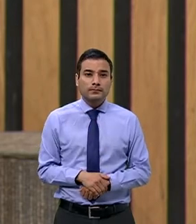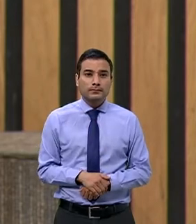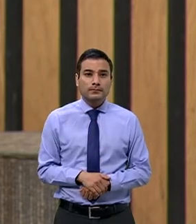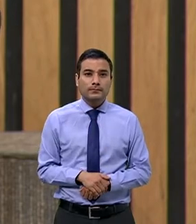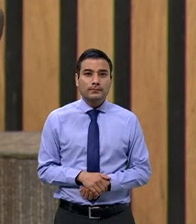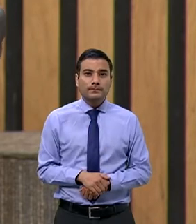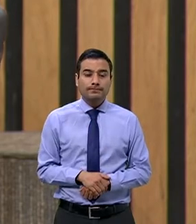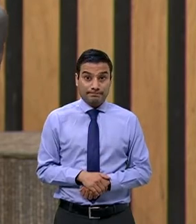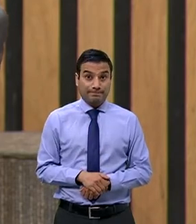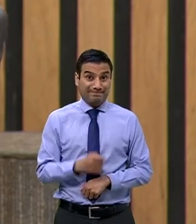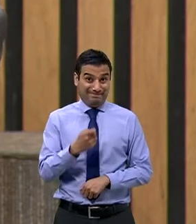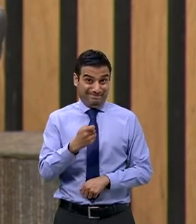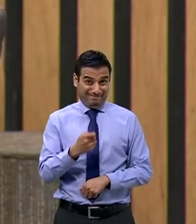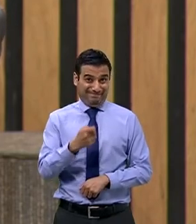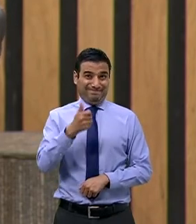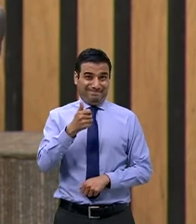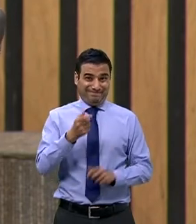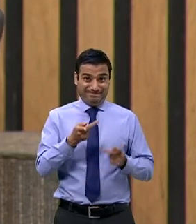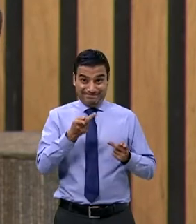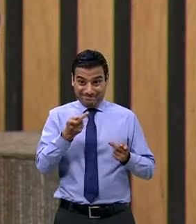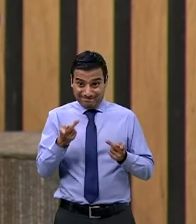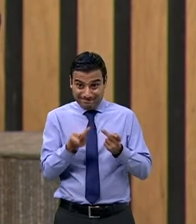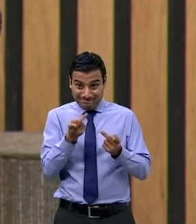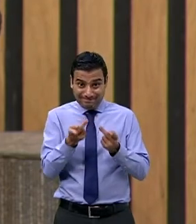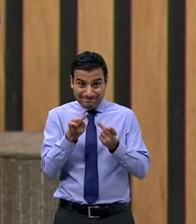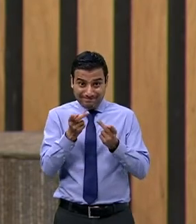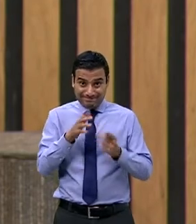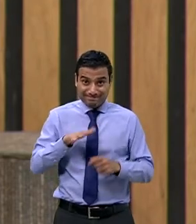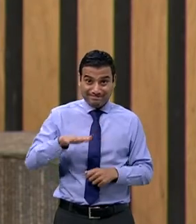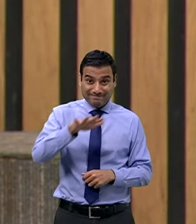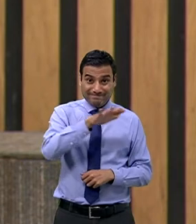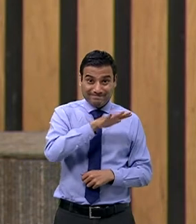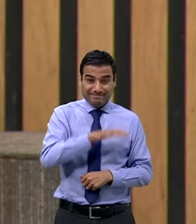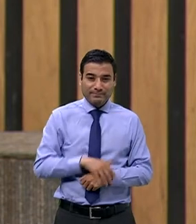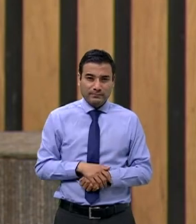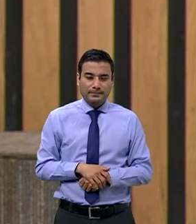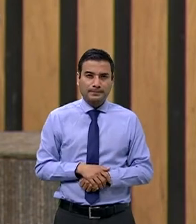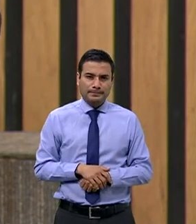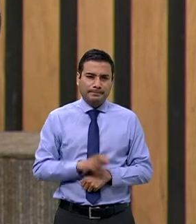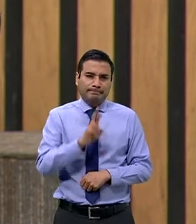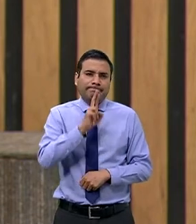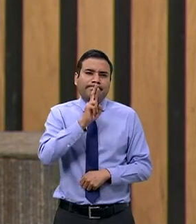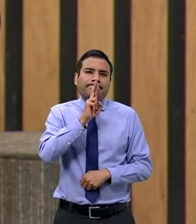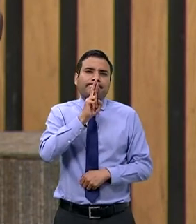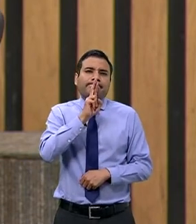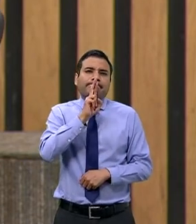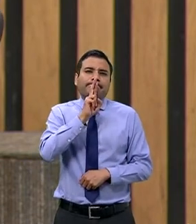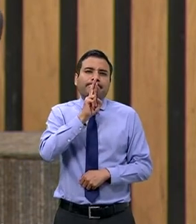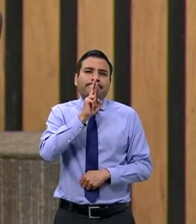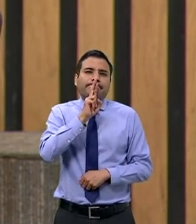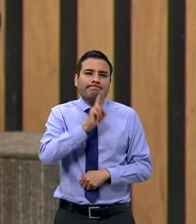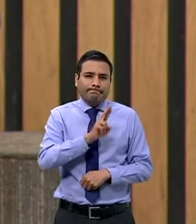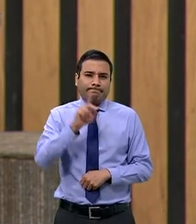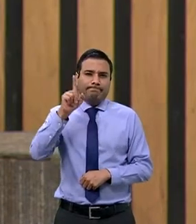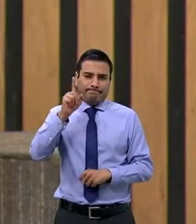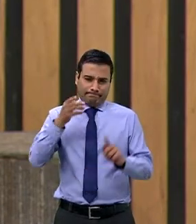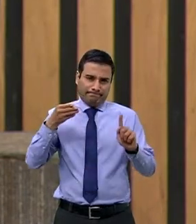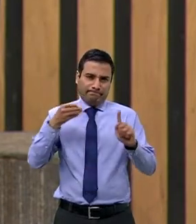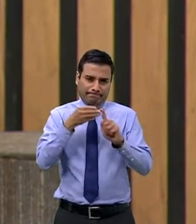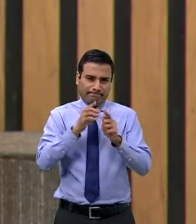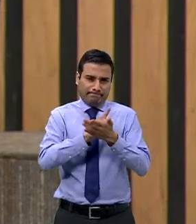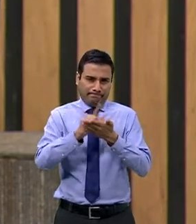primera organización se hubiese utilizado con intenciones aviesas como